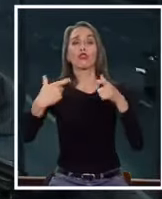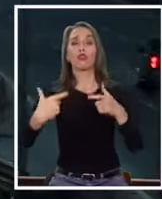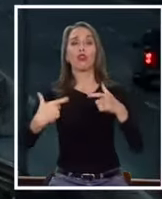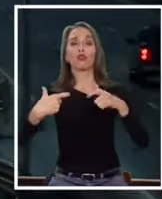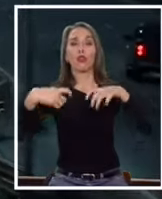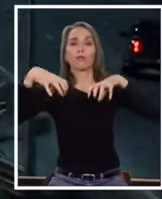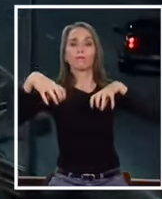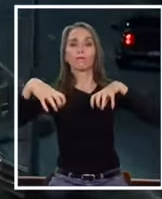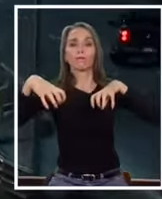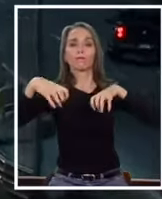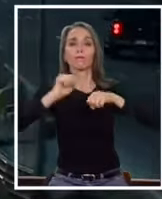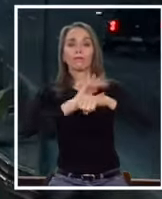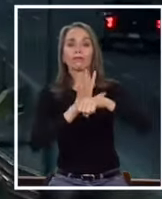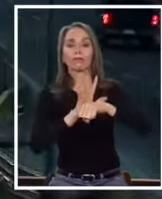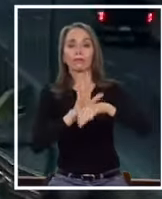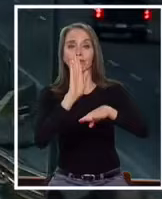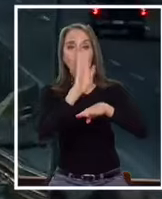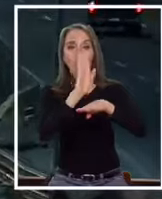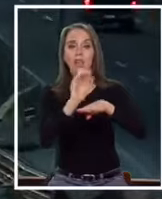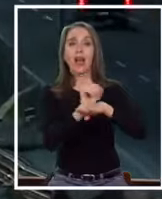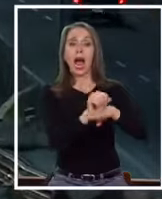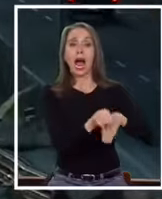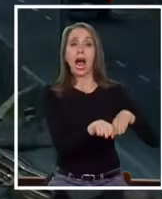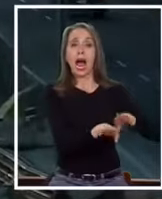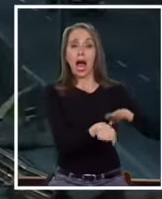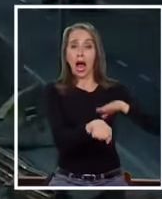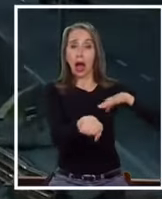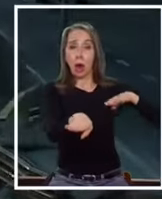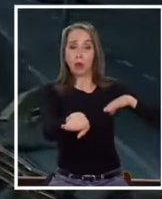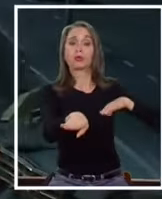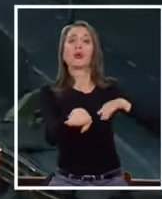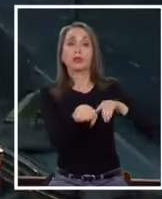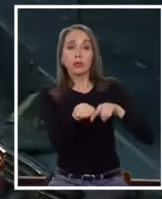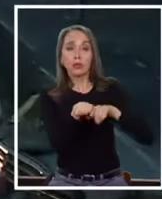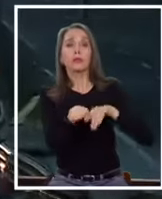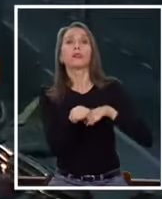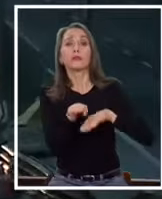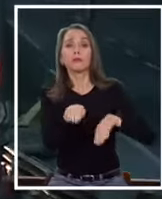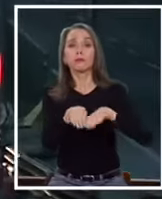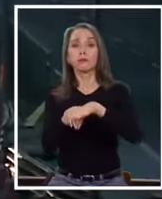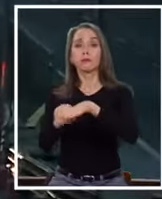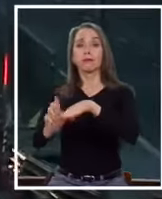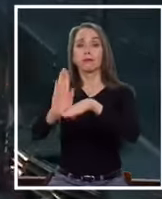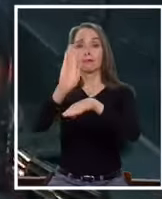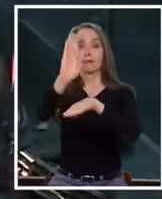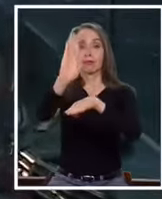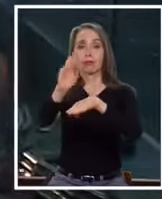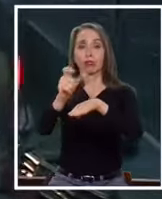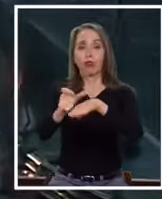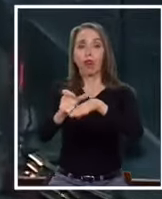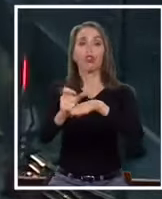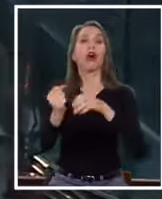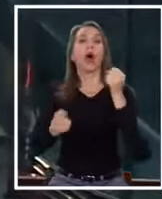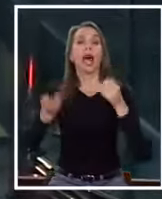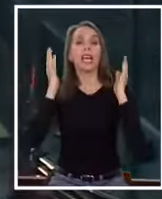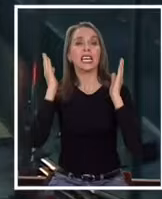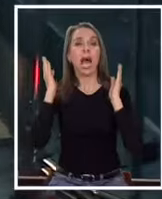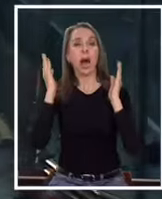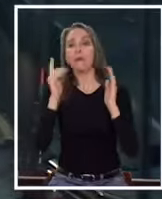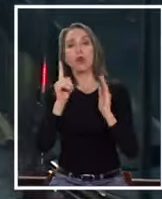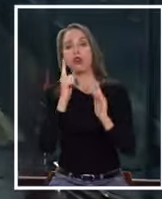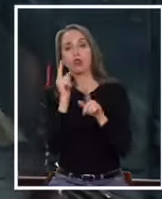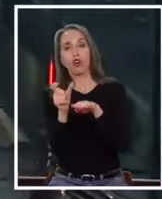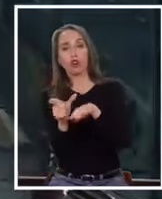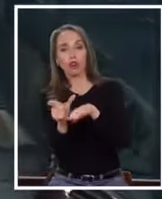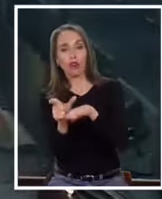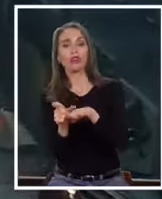que se inició a esa hora y donde cada uno de estos vehículos, con excepción obviamente de los camiones y de los buses, tienen que presentar alguno de los 3 permisos que